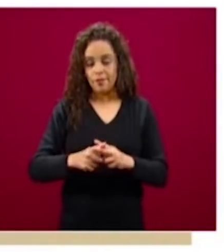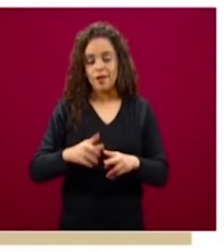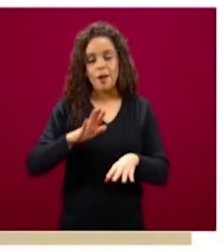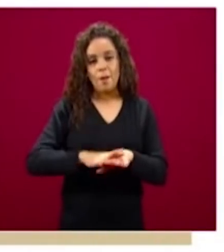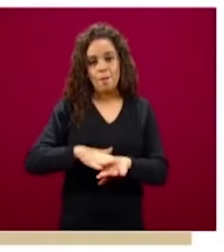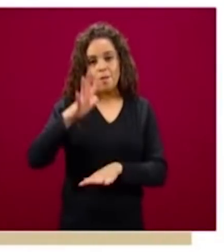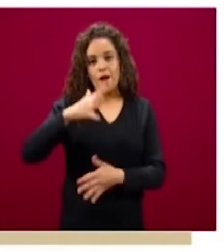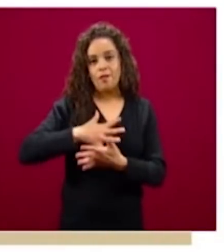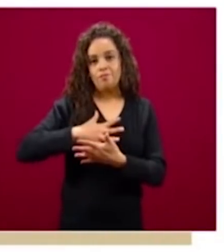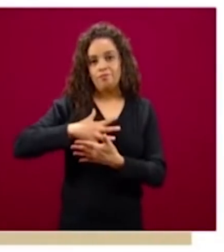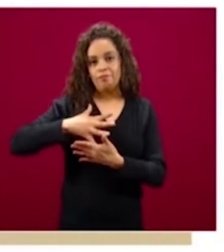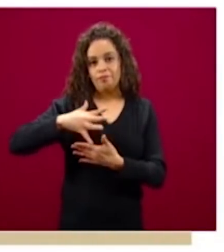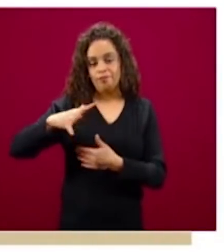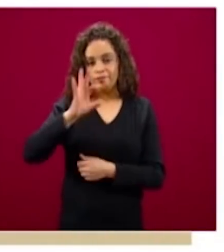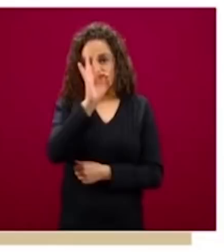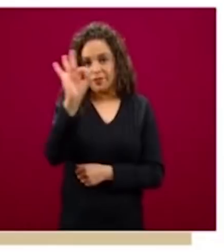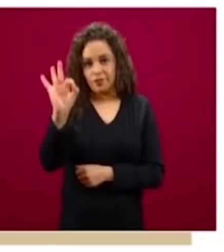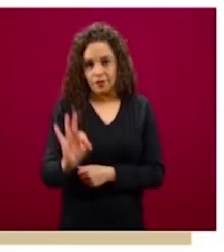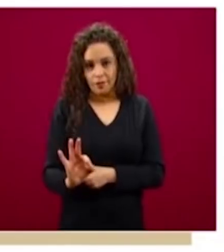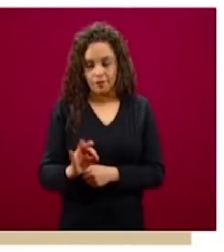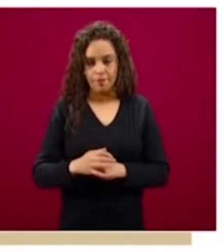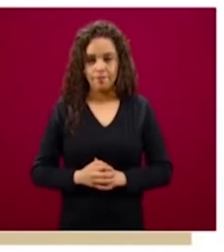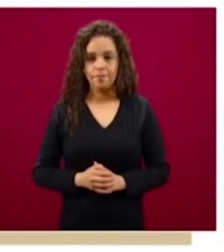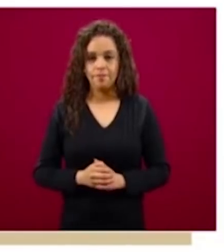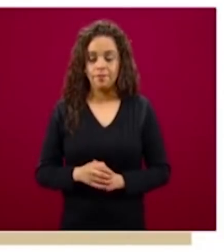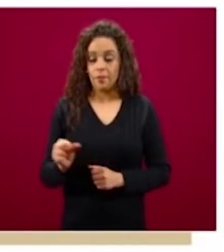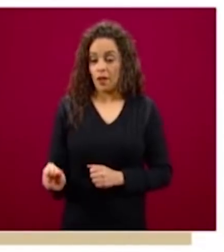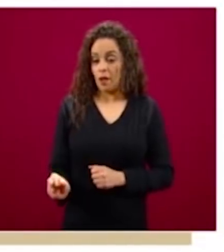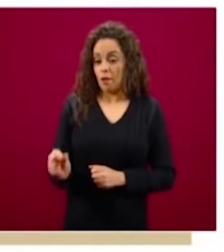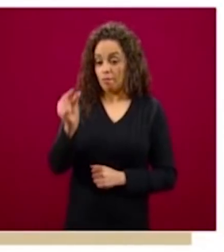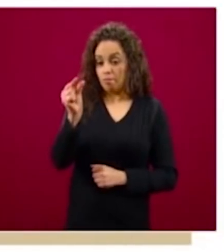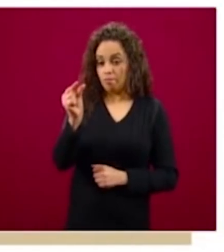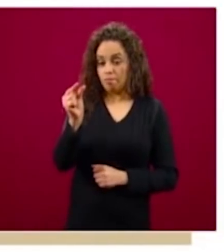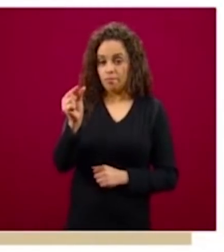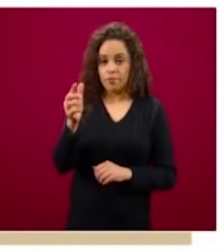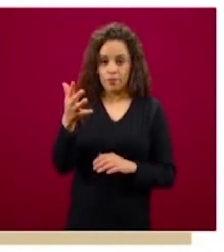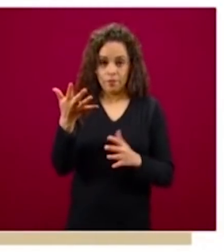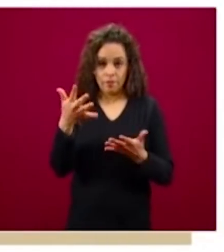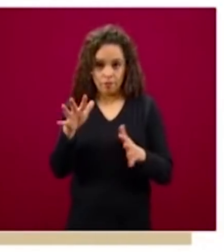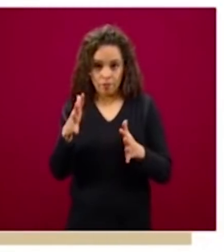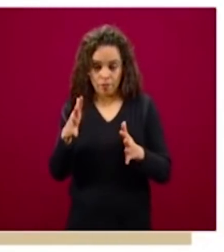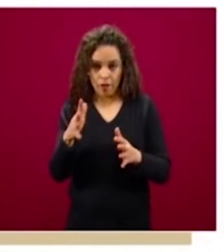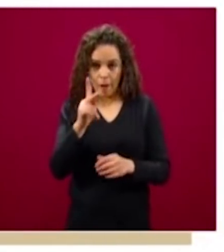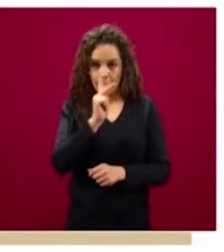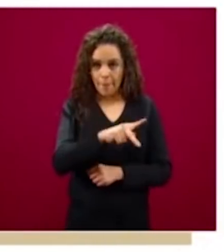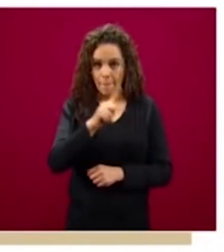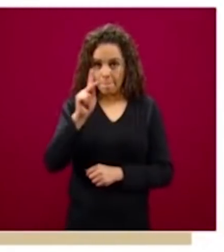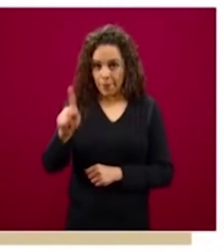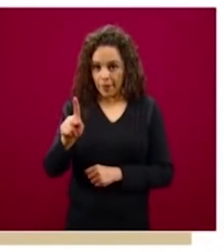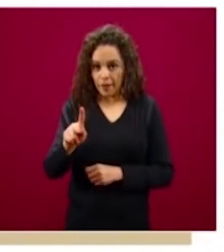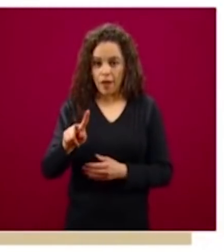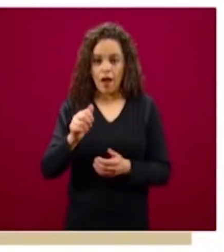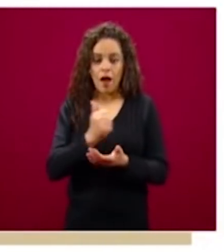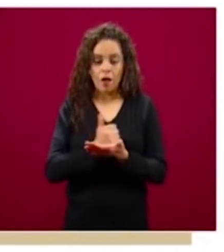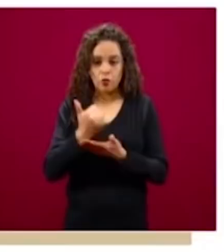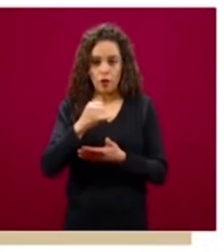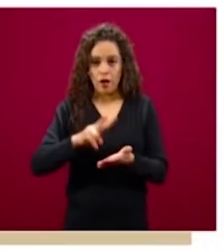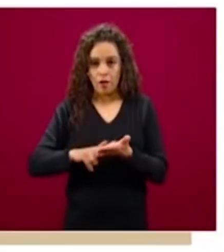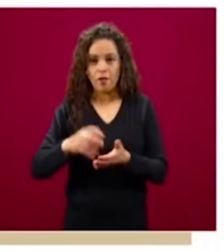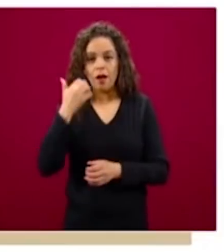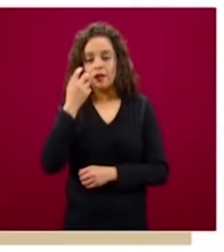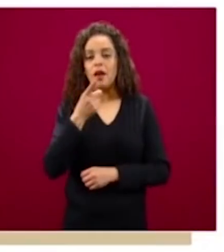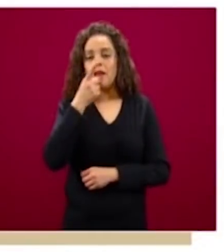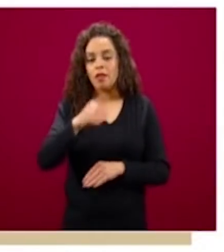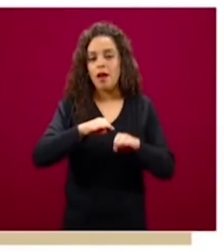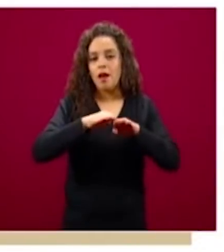creció. Donde vemos que las barras tienen una altura similar, quiere decir que ha habido hasta cierto punto una